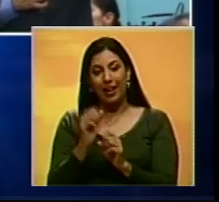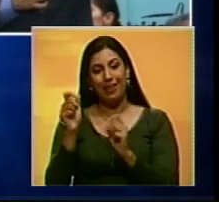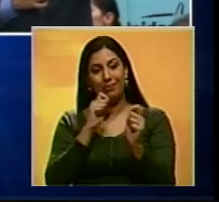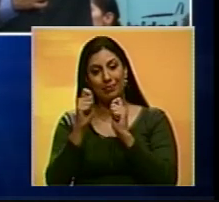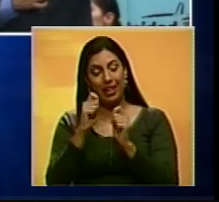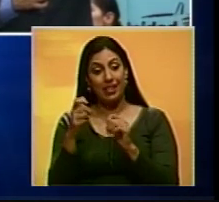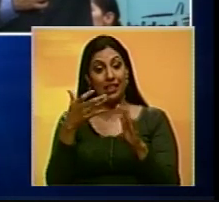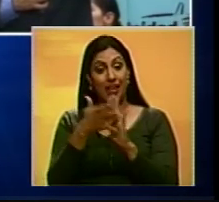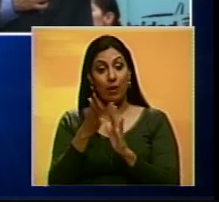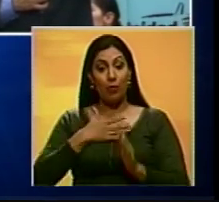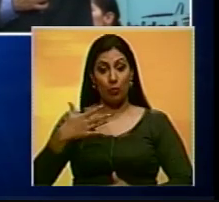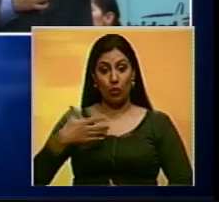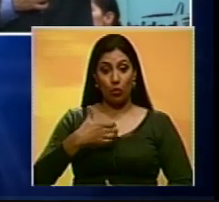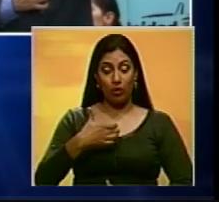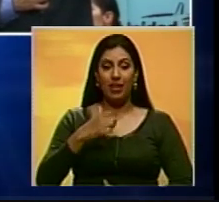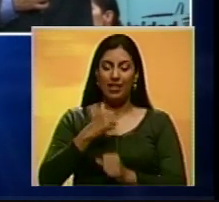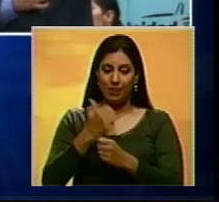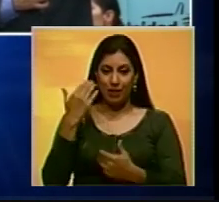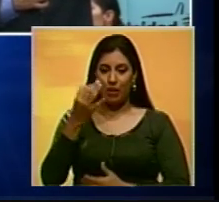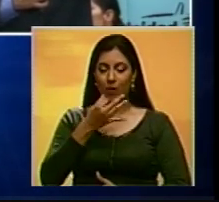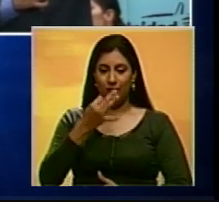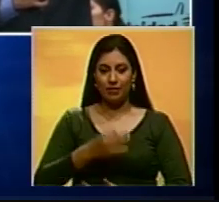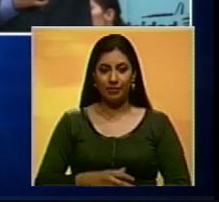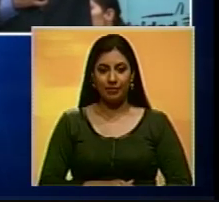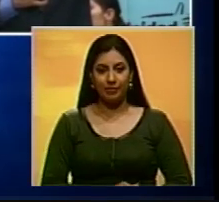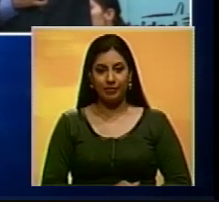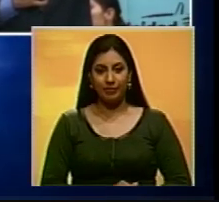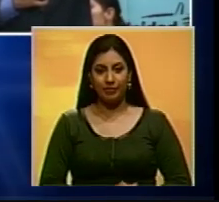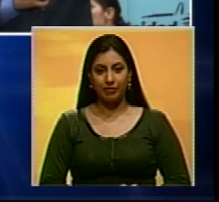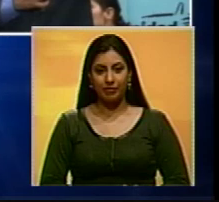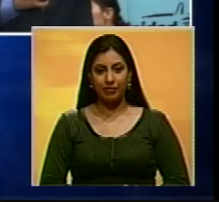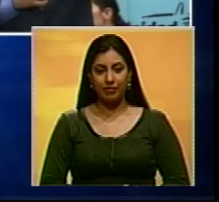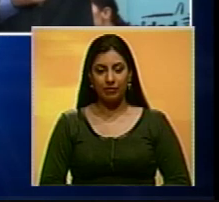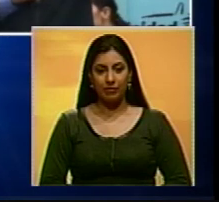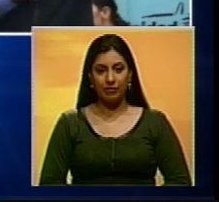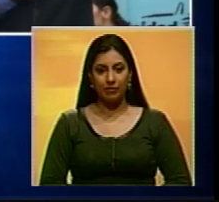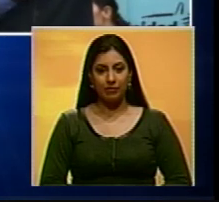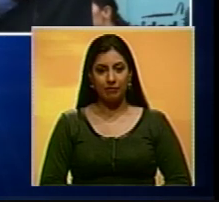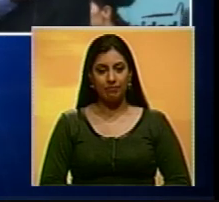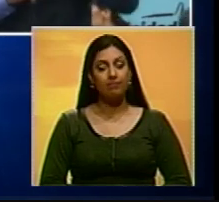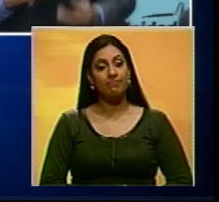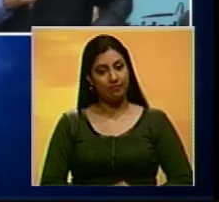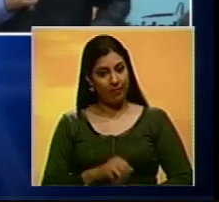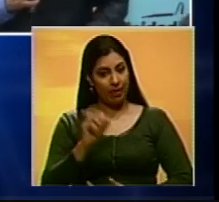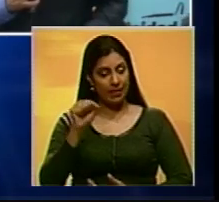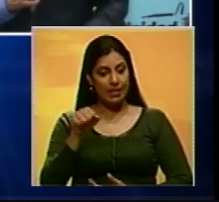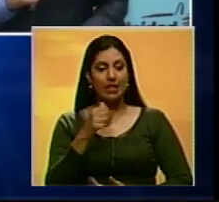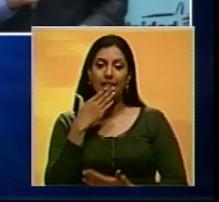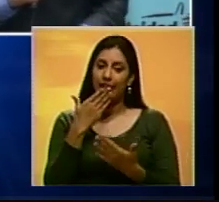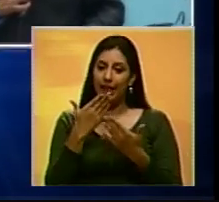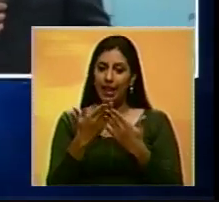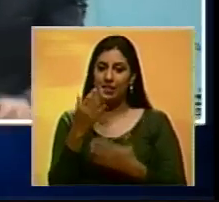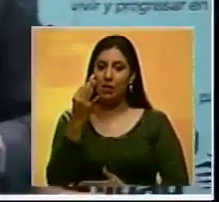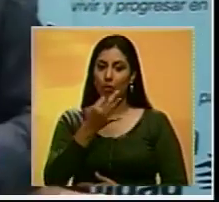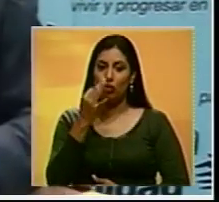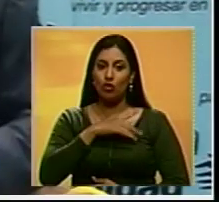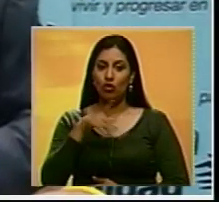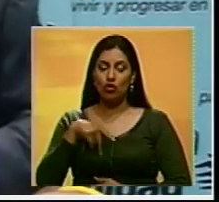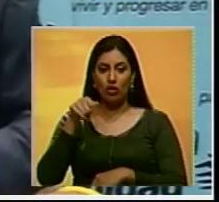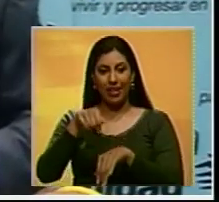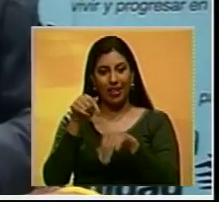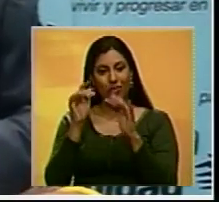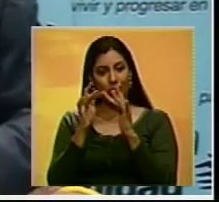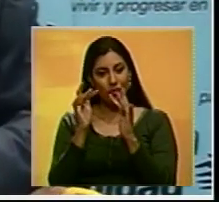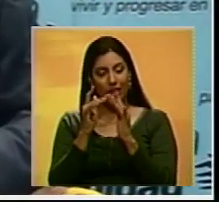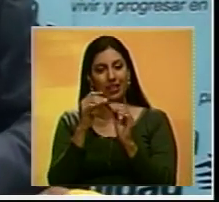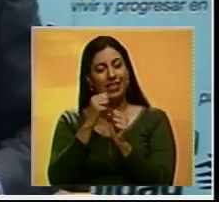rueda de prensa de la unidad. Adelante, Manuel. Sí, así es, gracias. Buenas tardes. Nosotros estamos